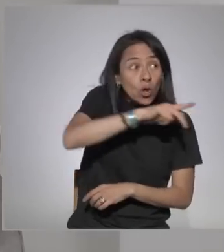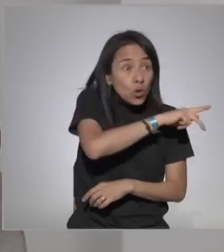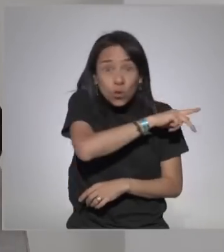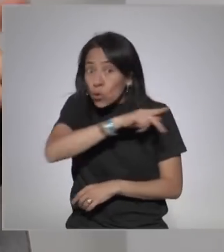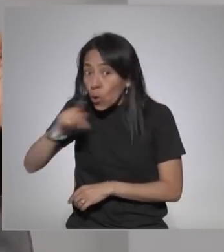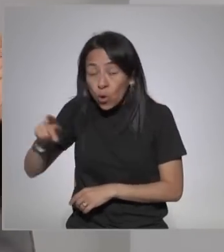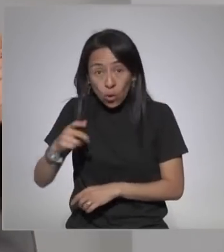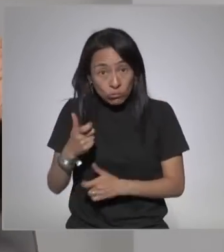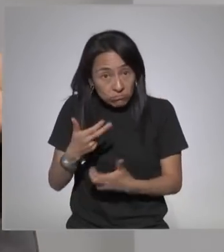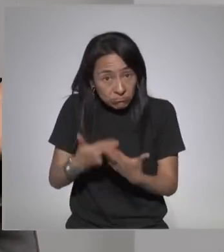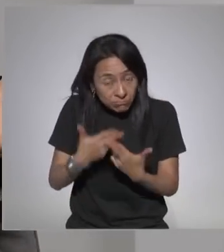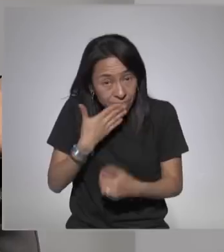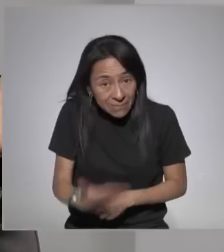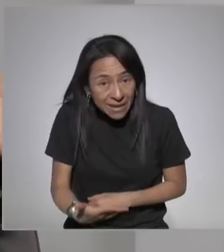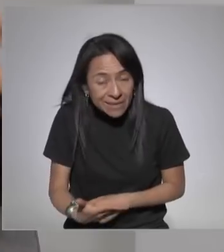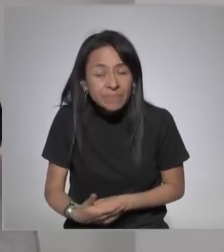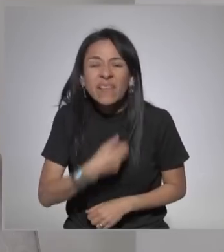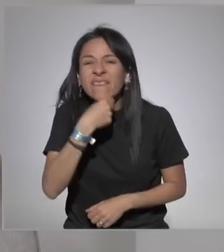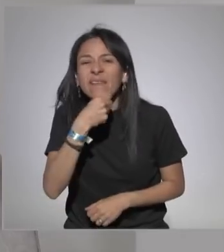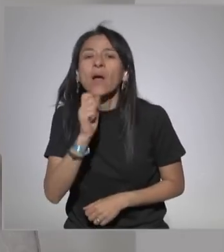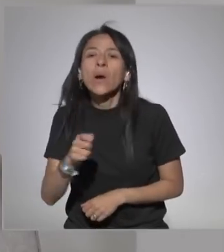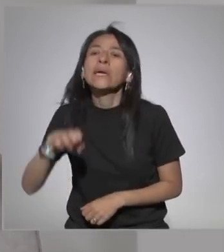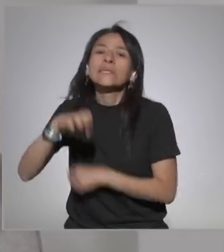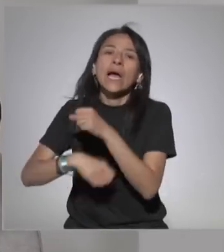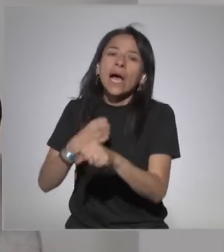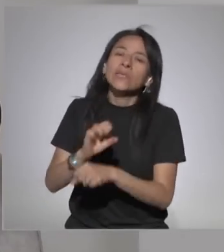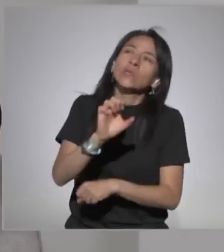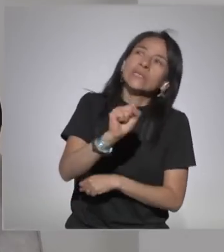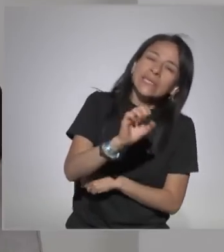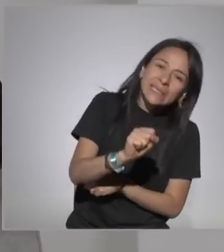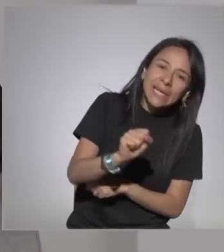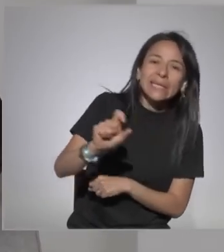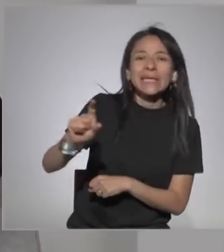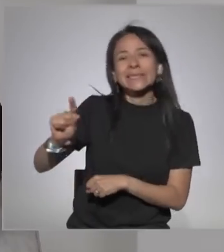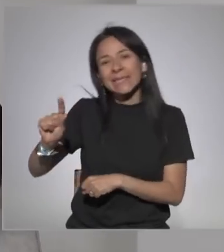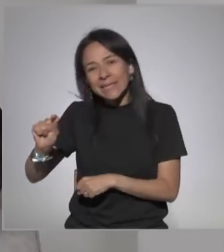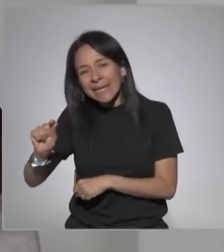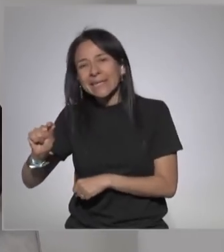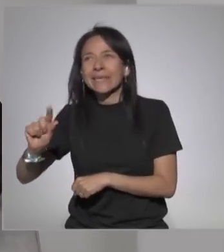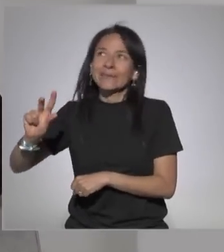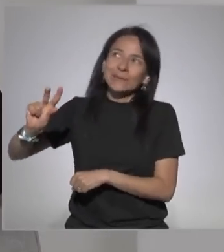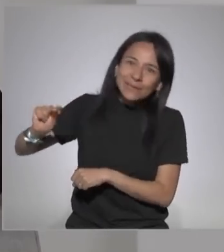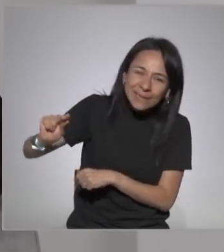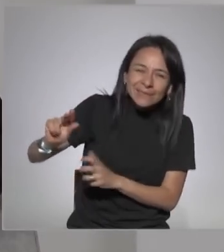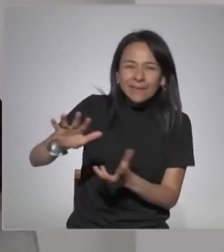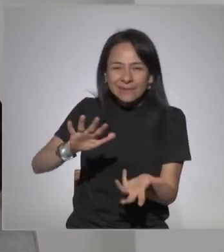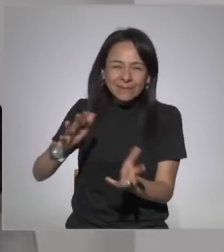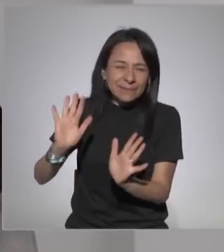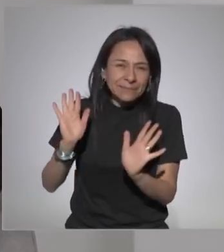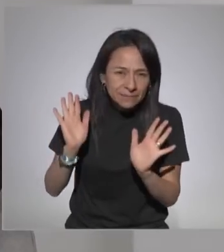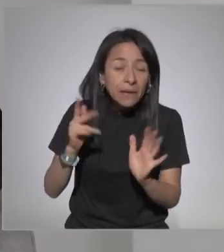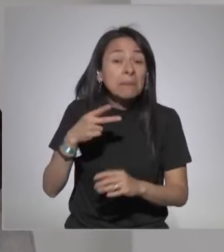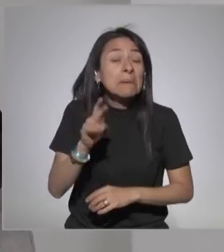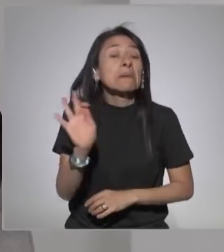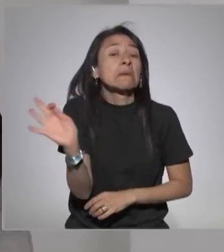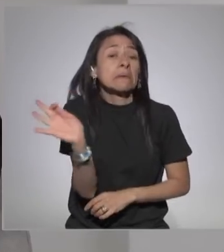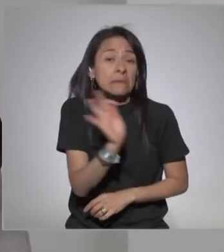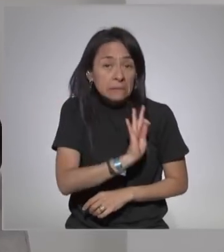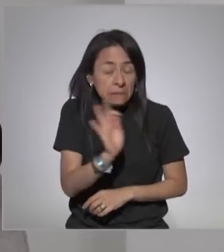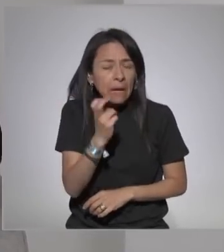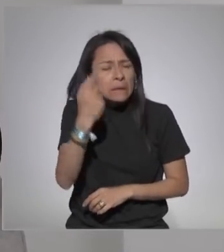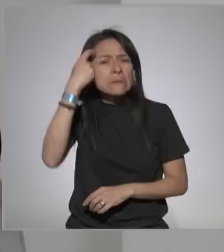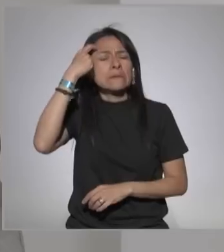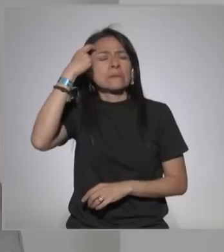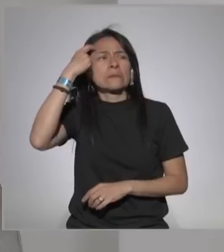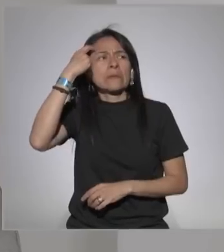social, porque viejo es el de los 60, viejo el de los 70, el de 70, 80, en fin. Creo que si tenemos en consideración esa